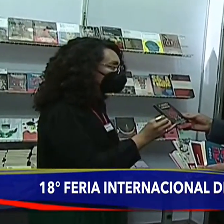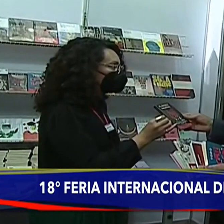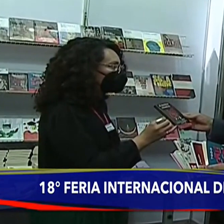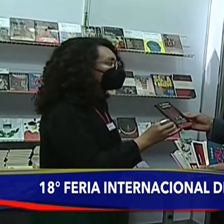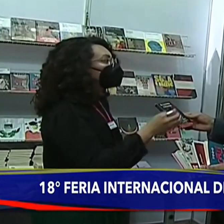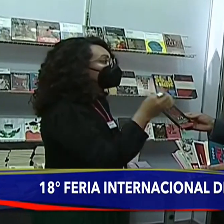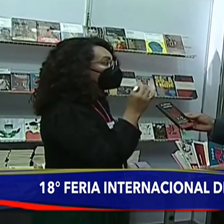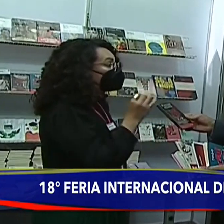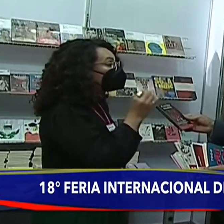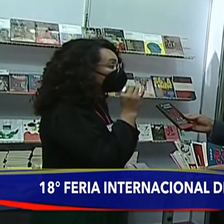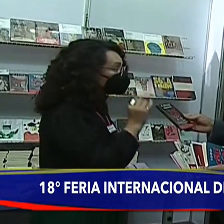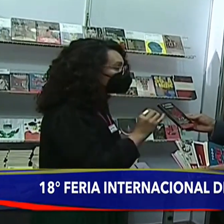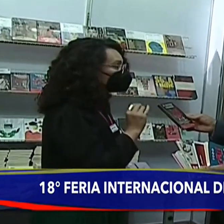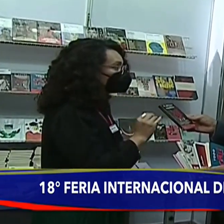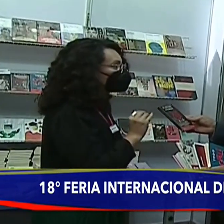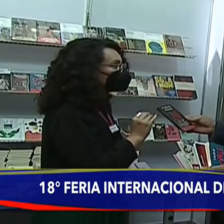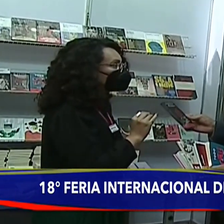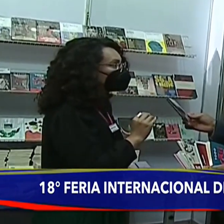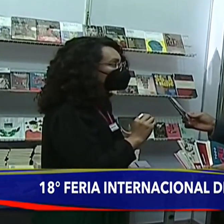muchas expectativas